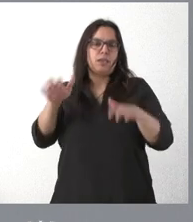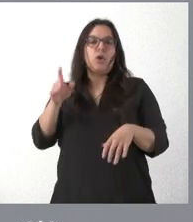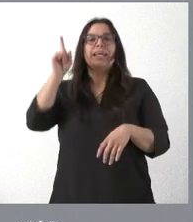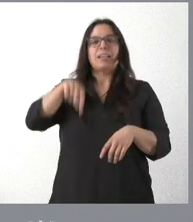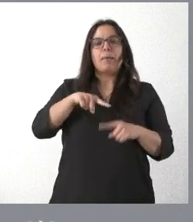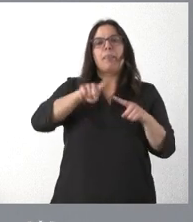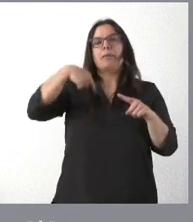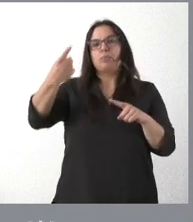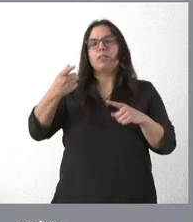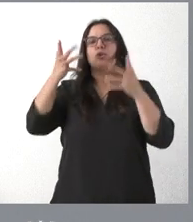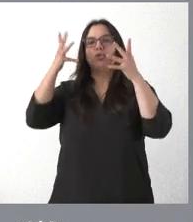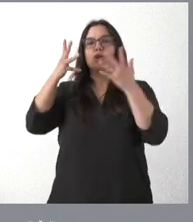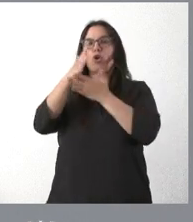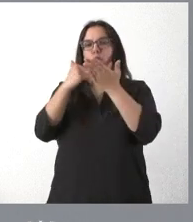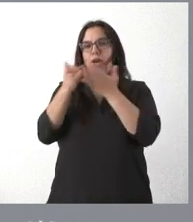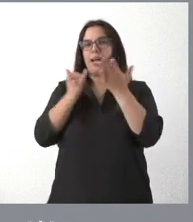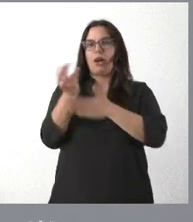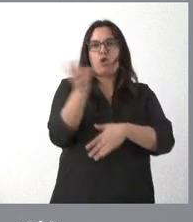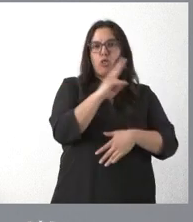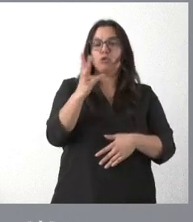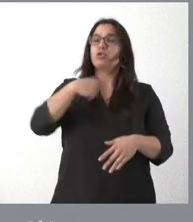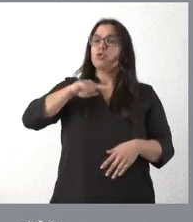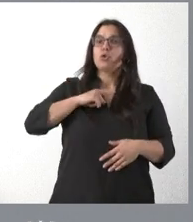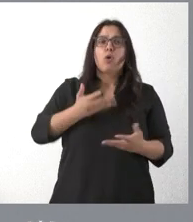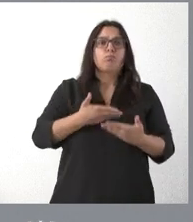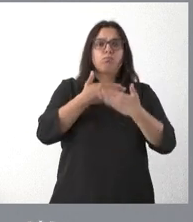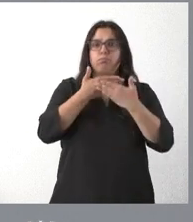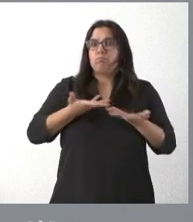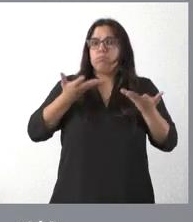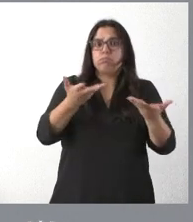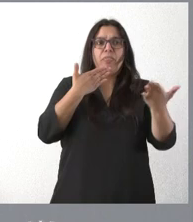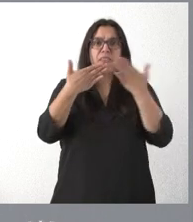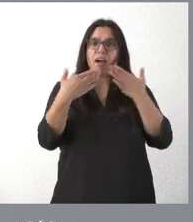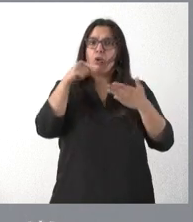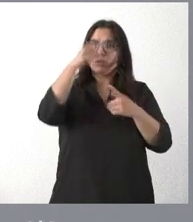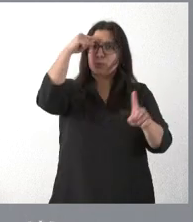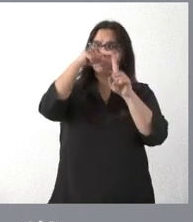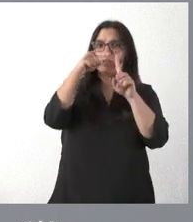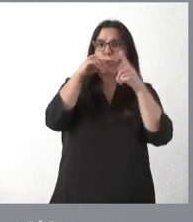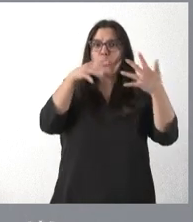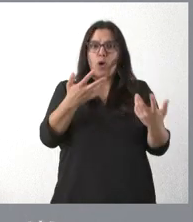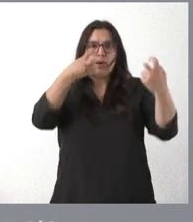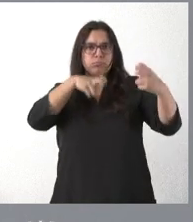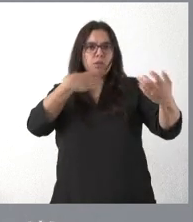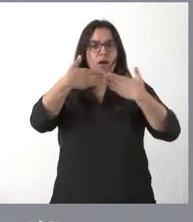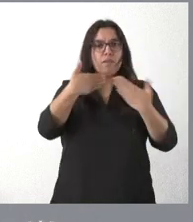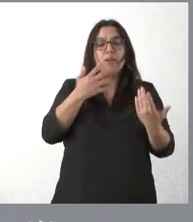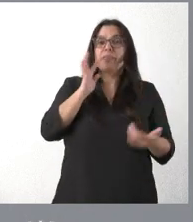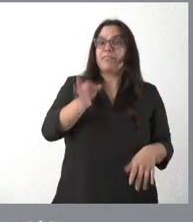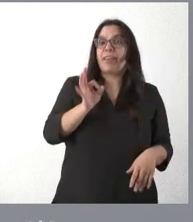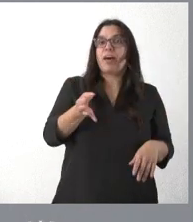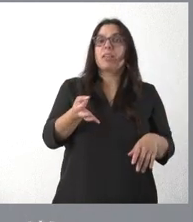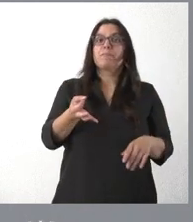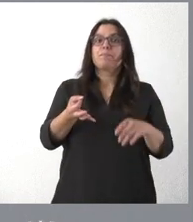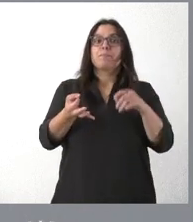en el correspondiente consejo regional Agrario nuestra voluntad es el diálogo en eso se está trabajando ahora mismo y por tanto Es verdad que